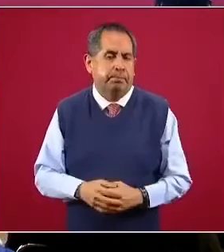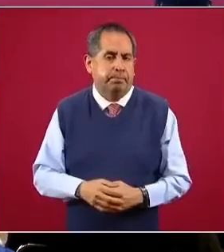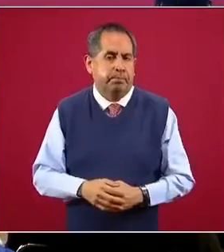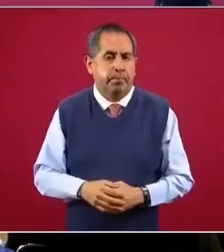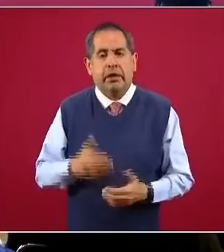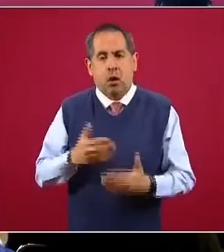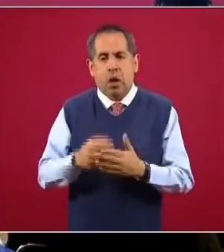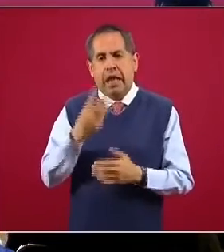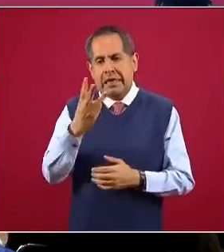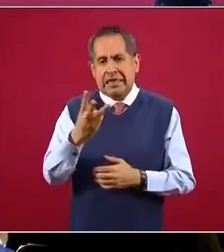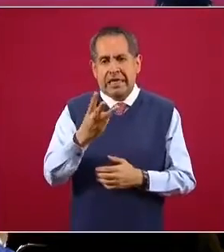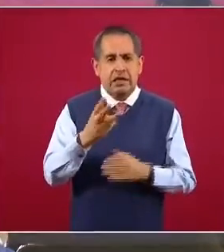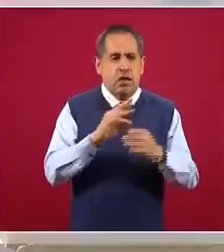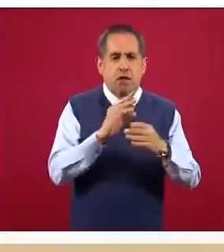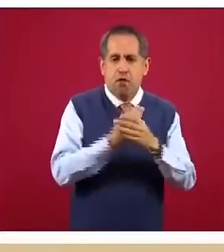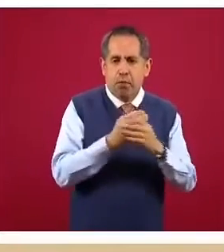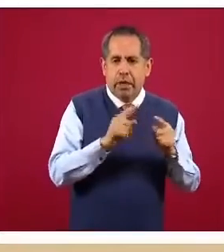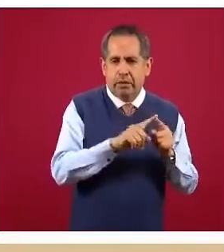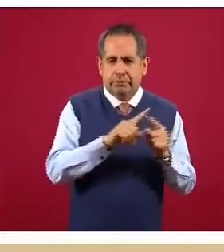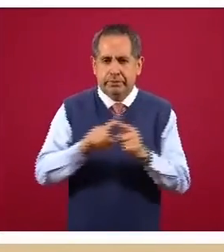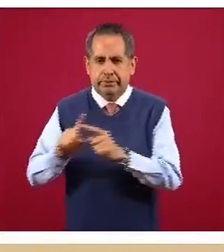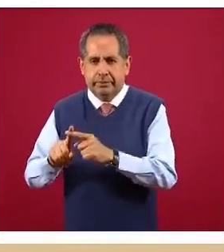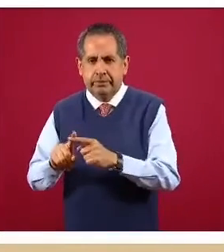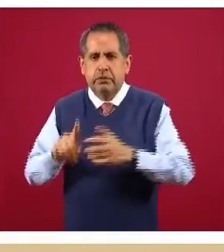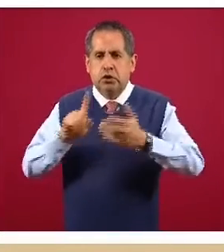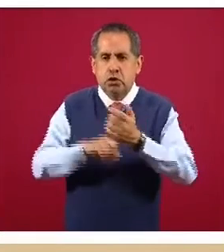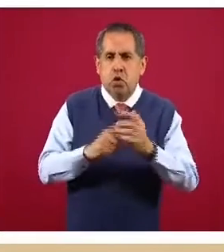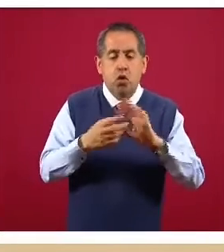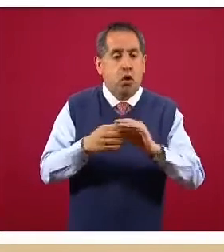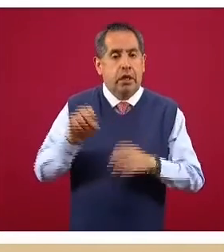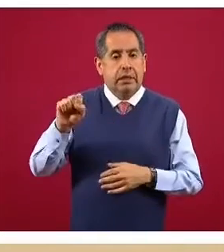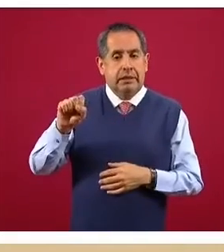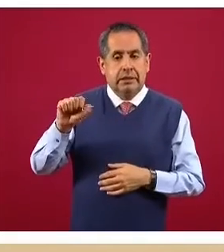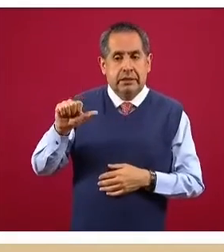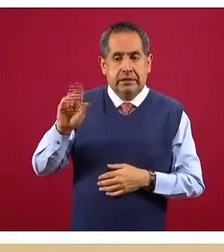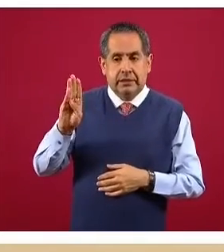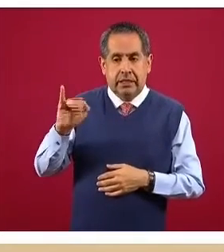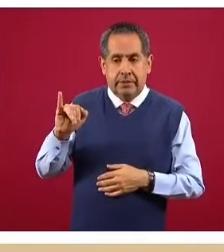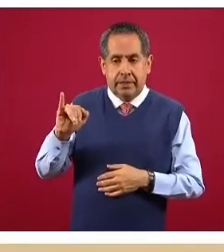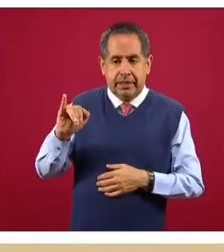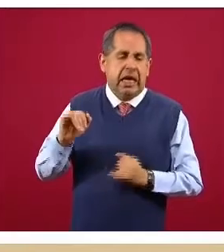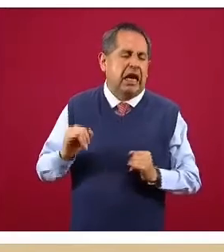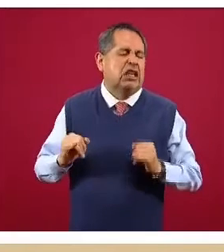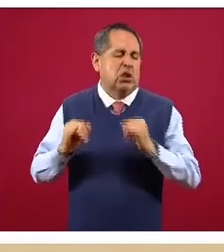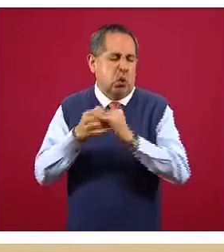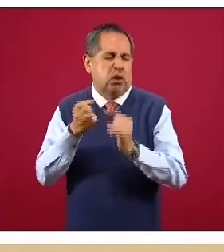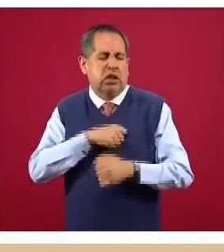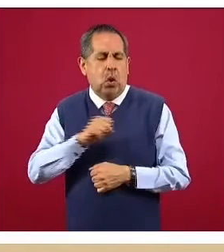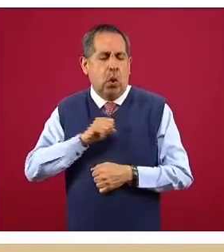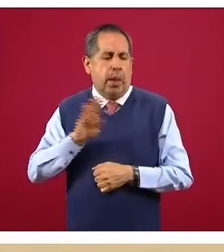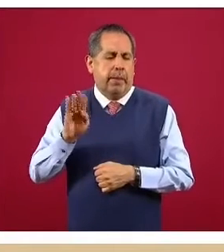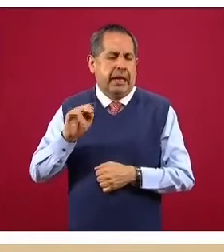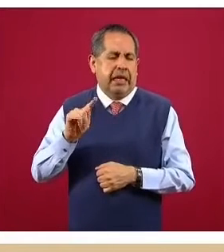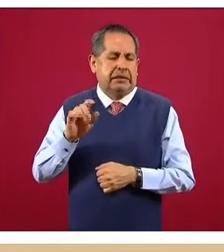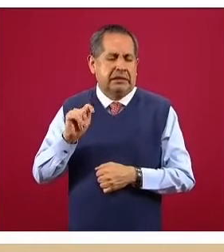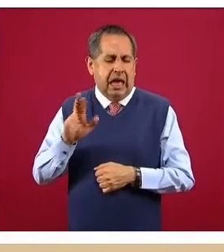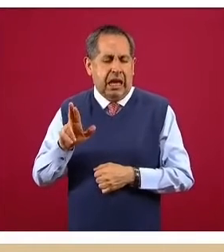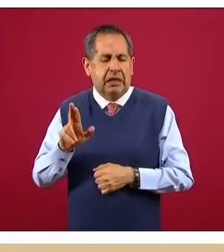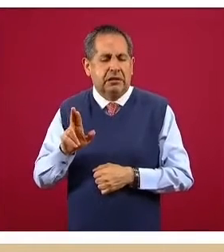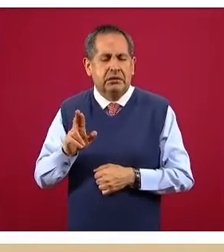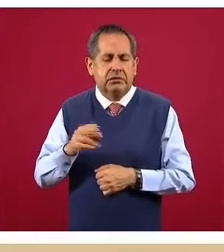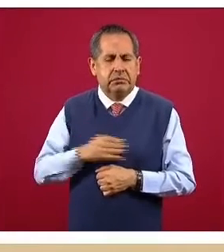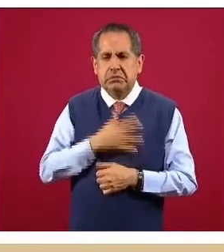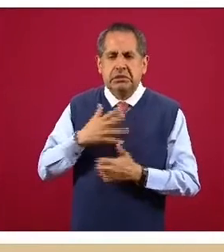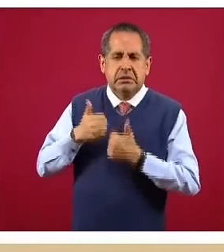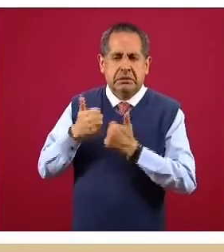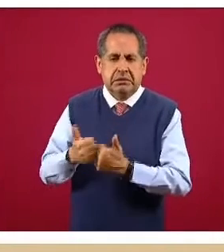con 3 modelos. El modelo SAVI, que es el modelo que está promoviendo el Instituto de Salud para el Bienestar, es un modelo que está en el esquema de